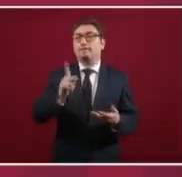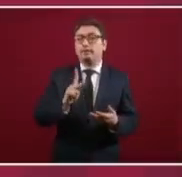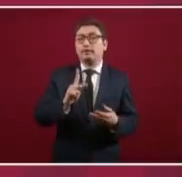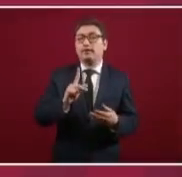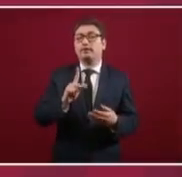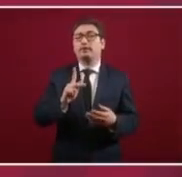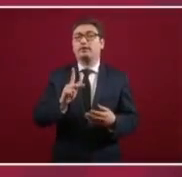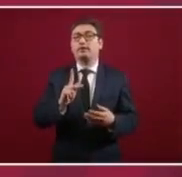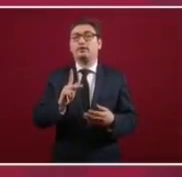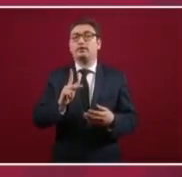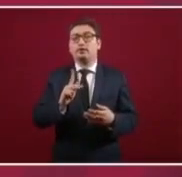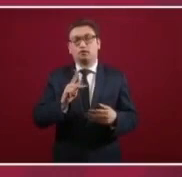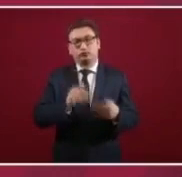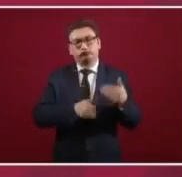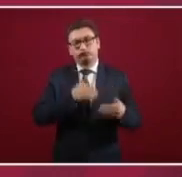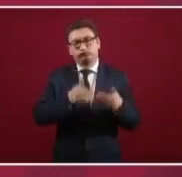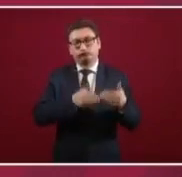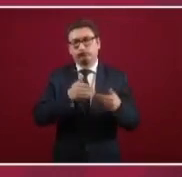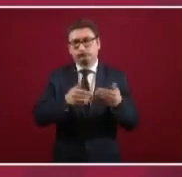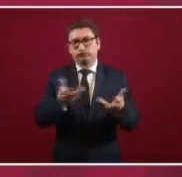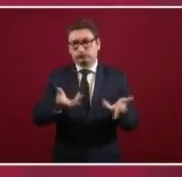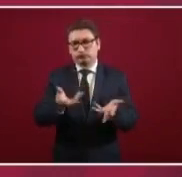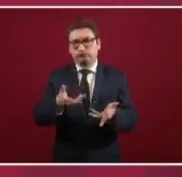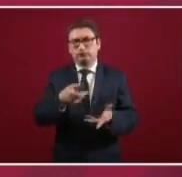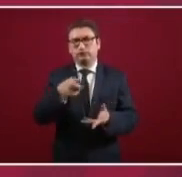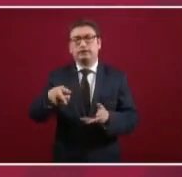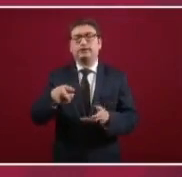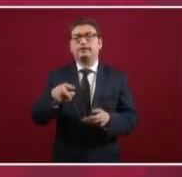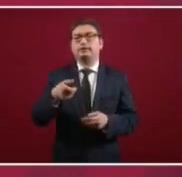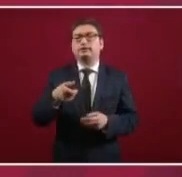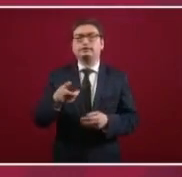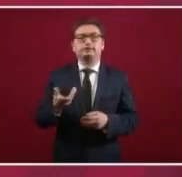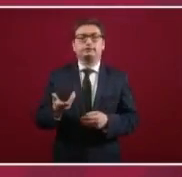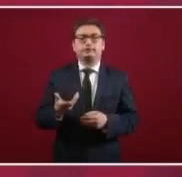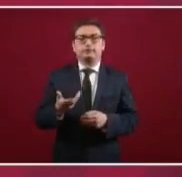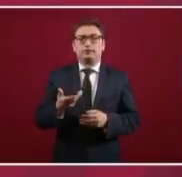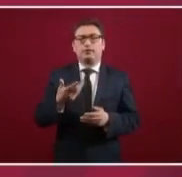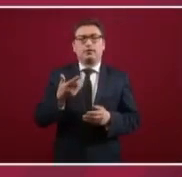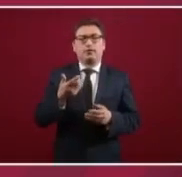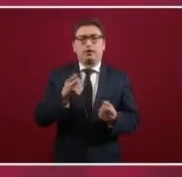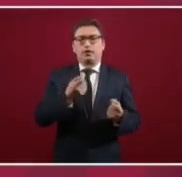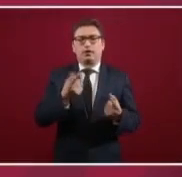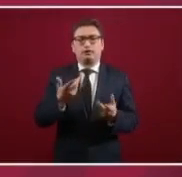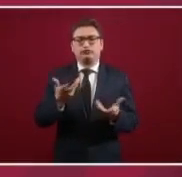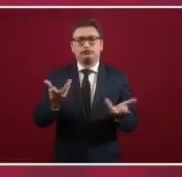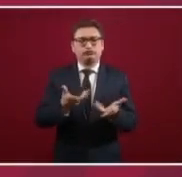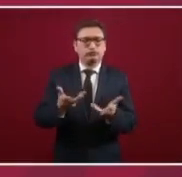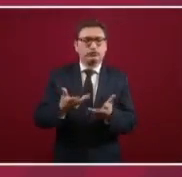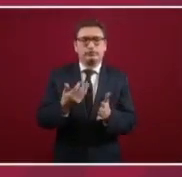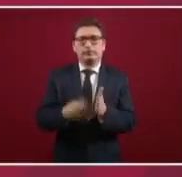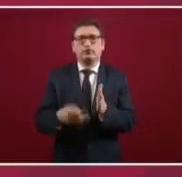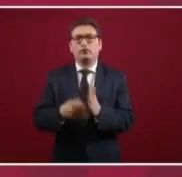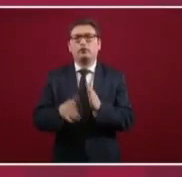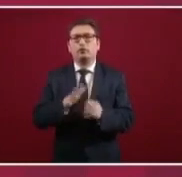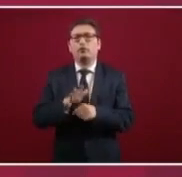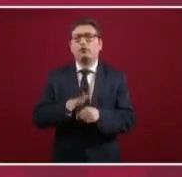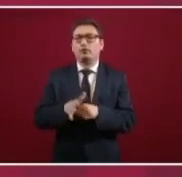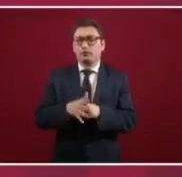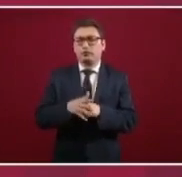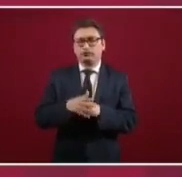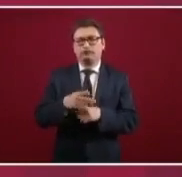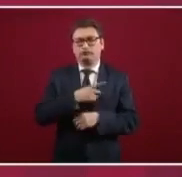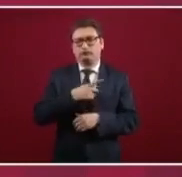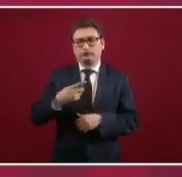su eficacia resultaría insuficiente si no va acompañada